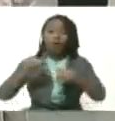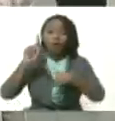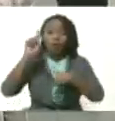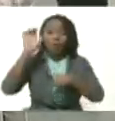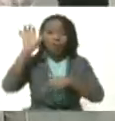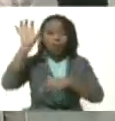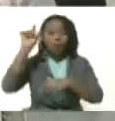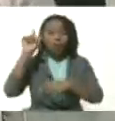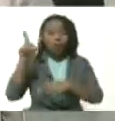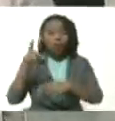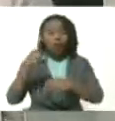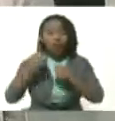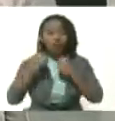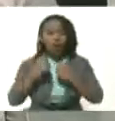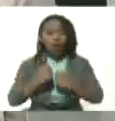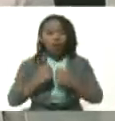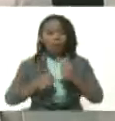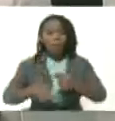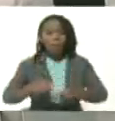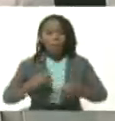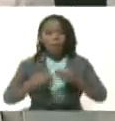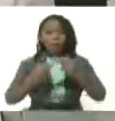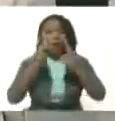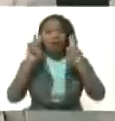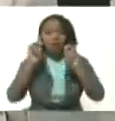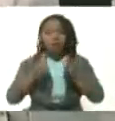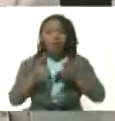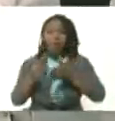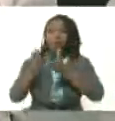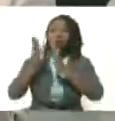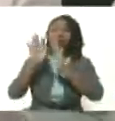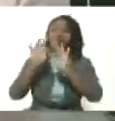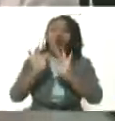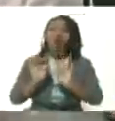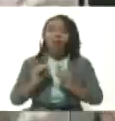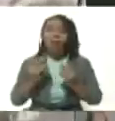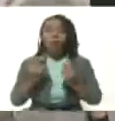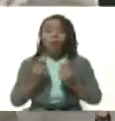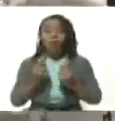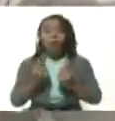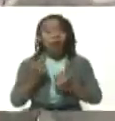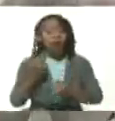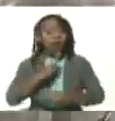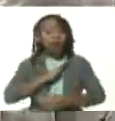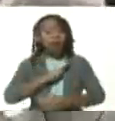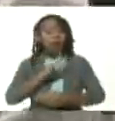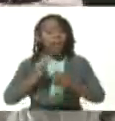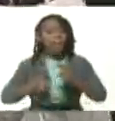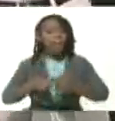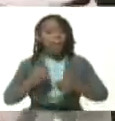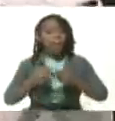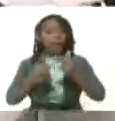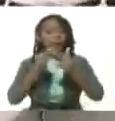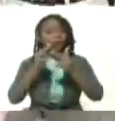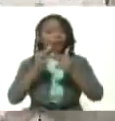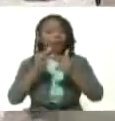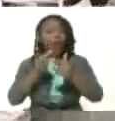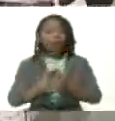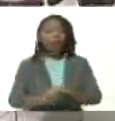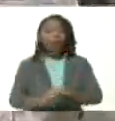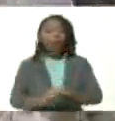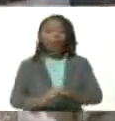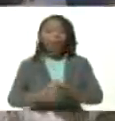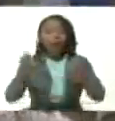una columna fuerte, construir el nuevo edificio económico, el nuevo modelo económico que tenemos que construir, Edgar. Bueno, en el caso del